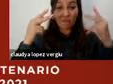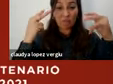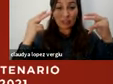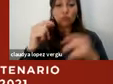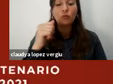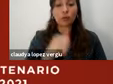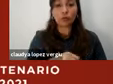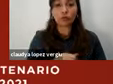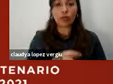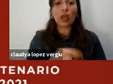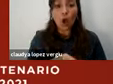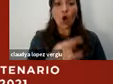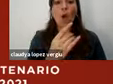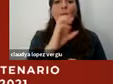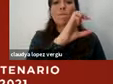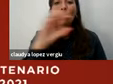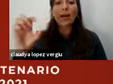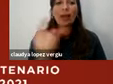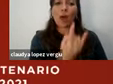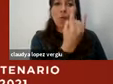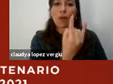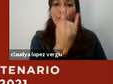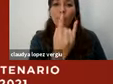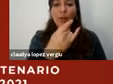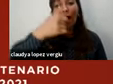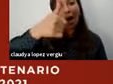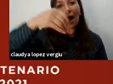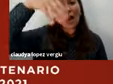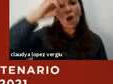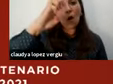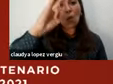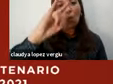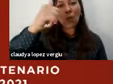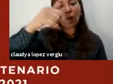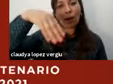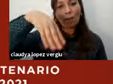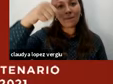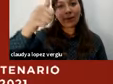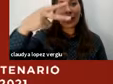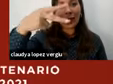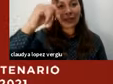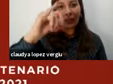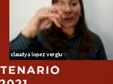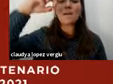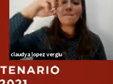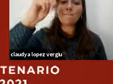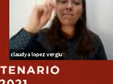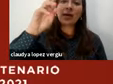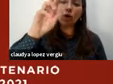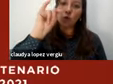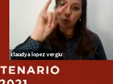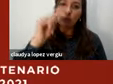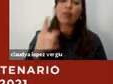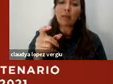Instagram, como... en la página web, en la, como Aguamaki Perú. Y en la página web también tenemos una